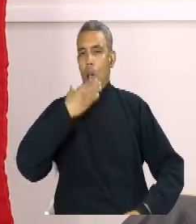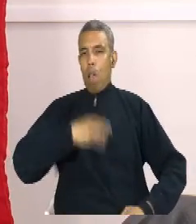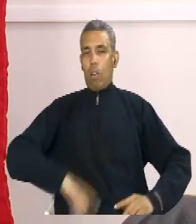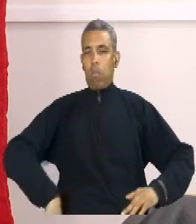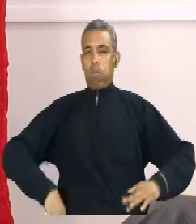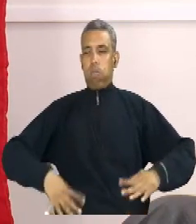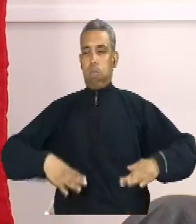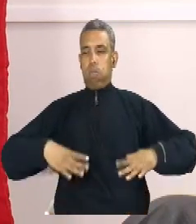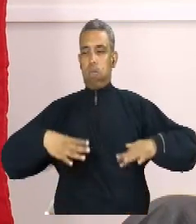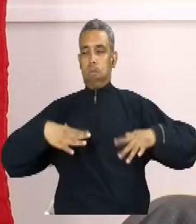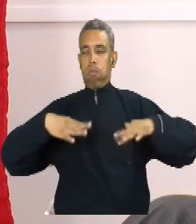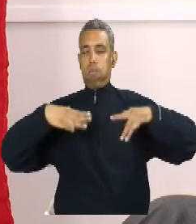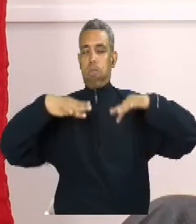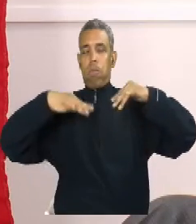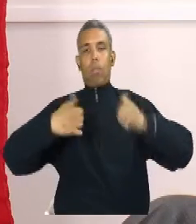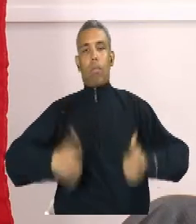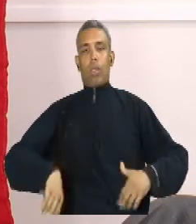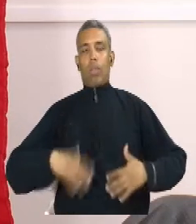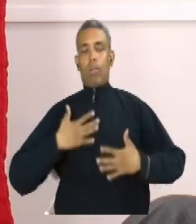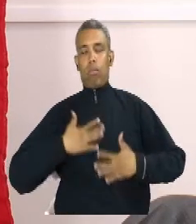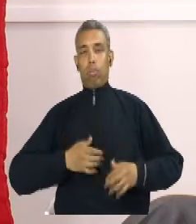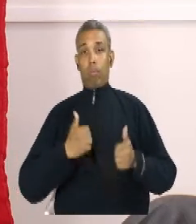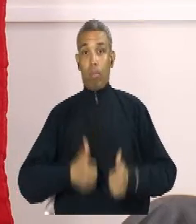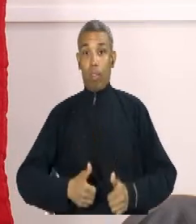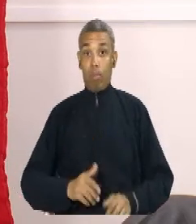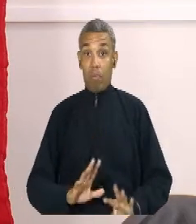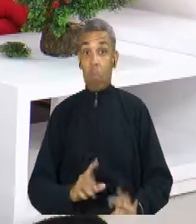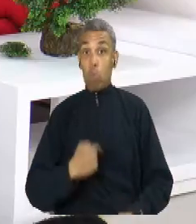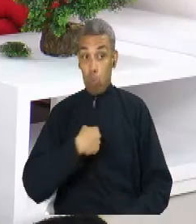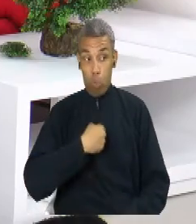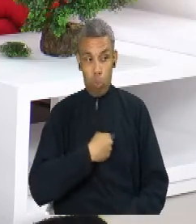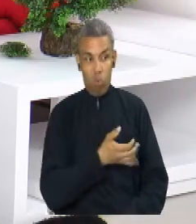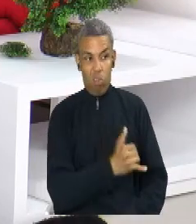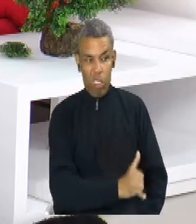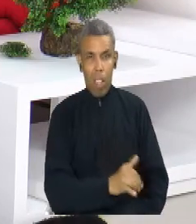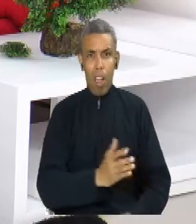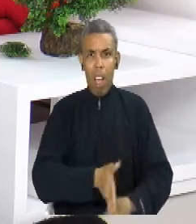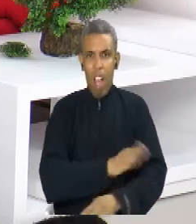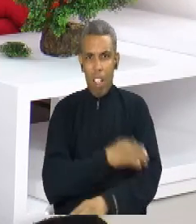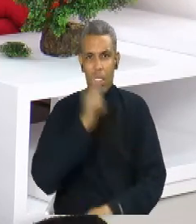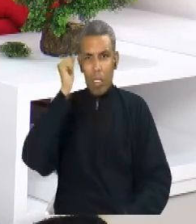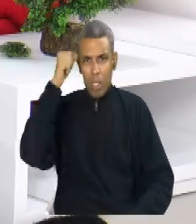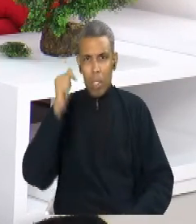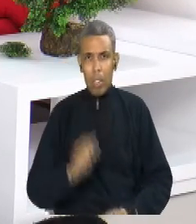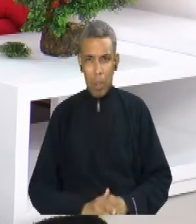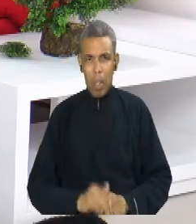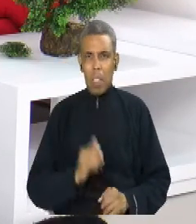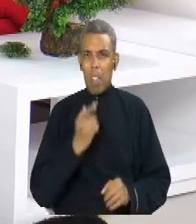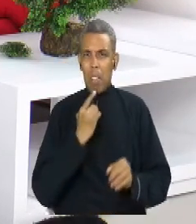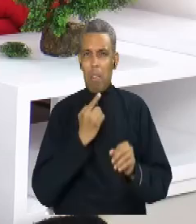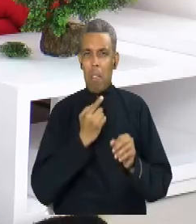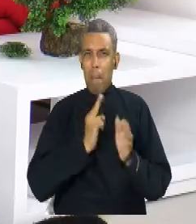para las personas que me conocían antes y ahora hay dos rayitas que tenía suizo y claro